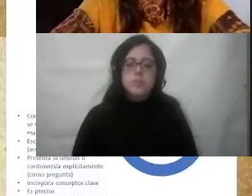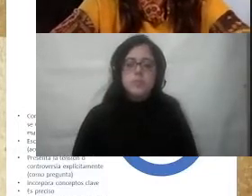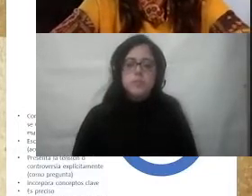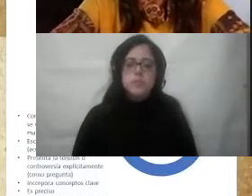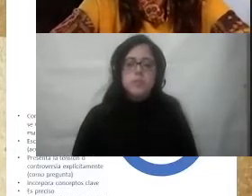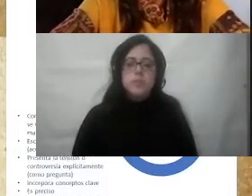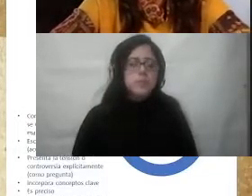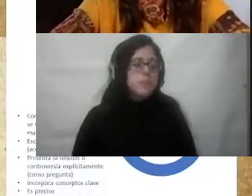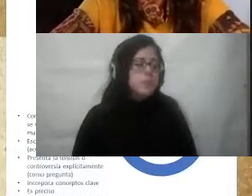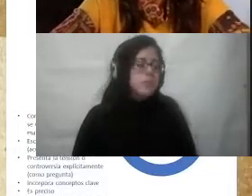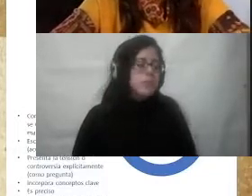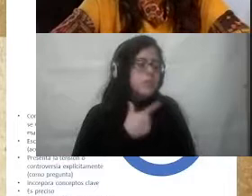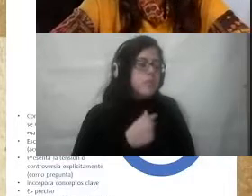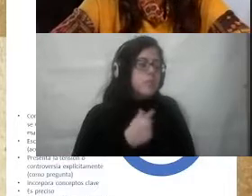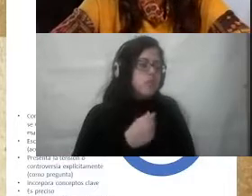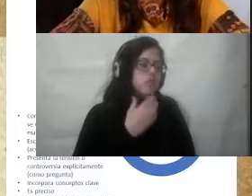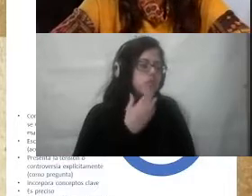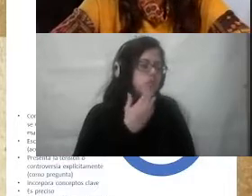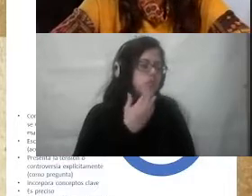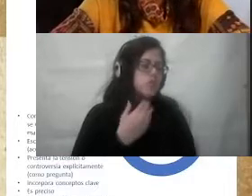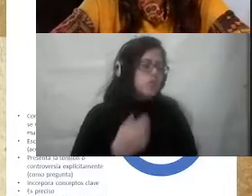Yo quisiera también